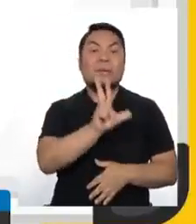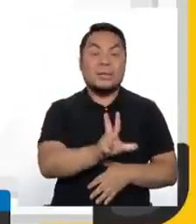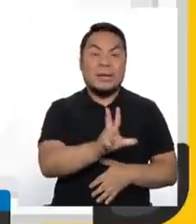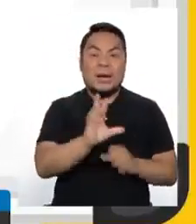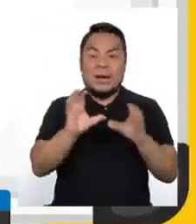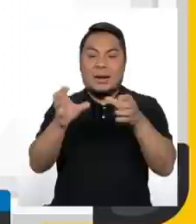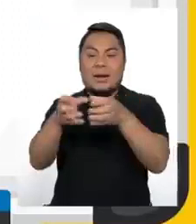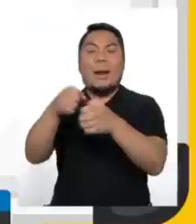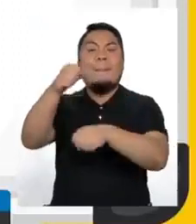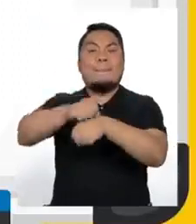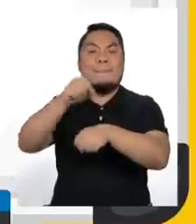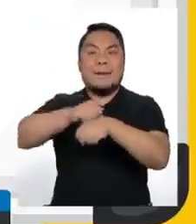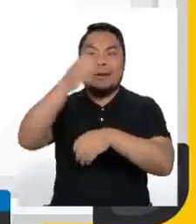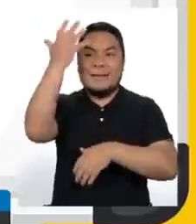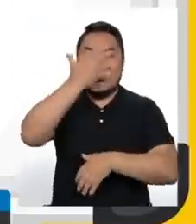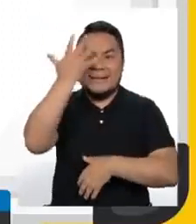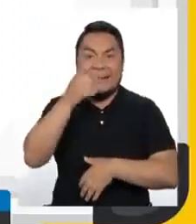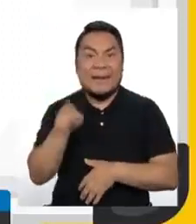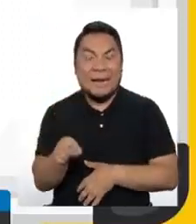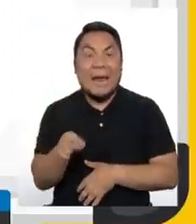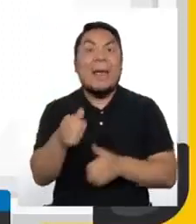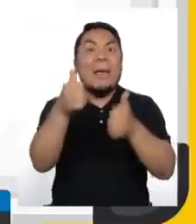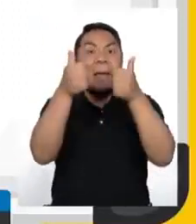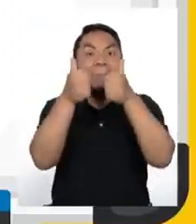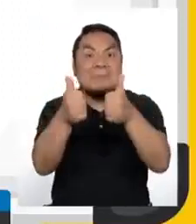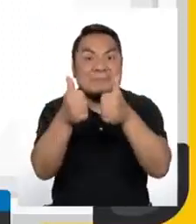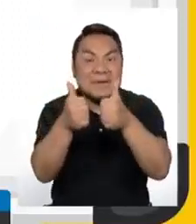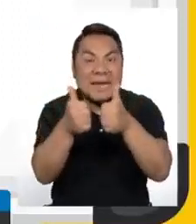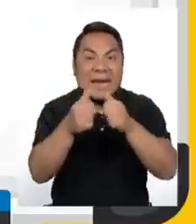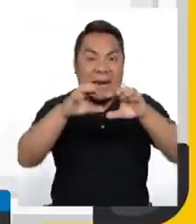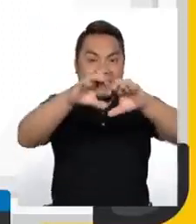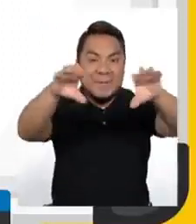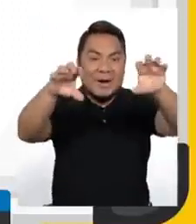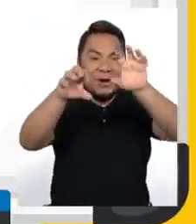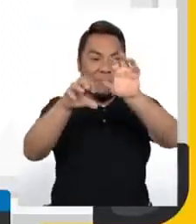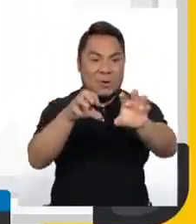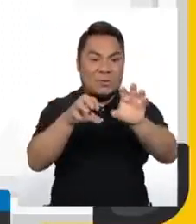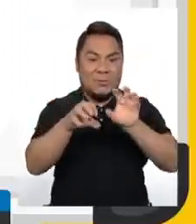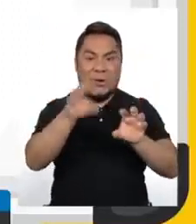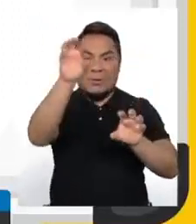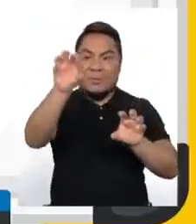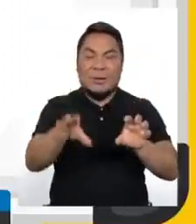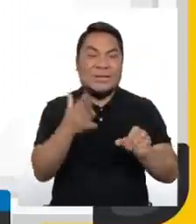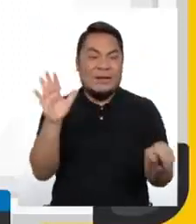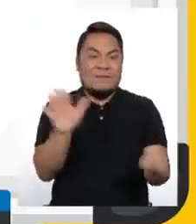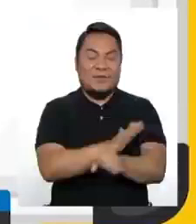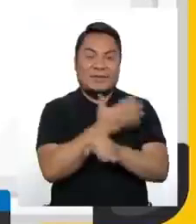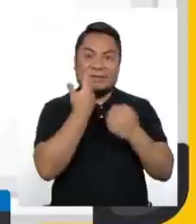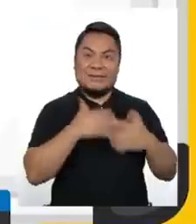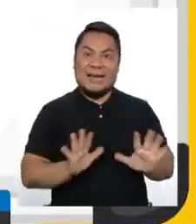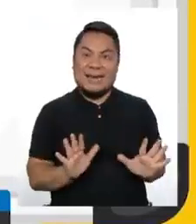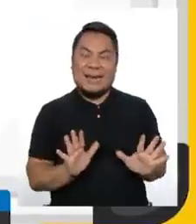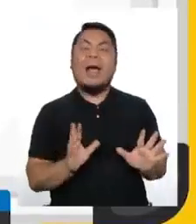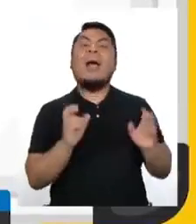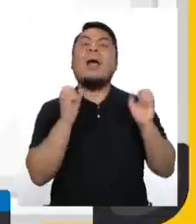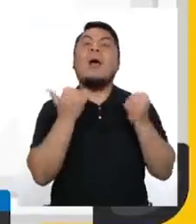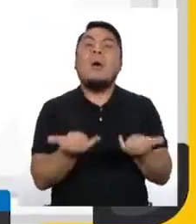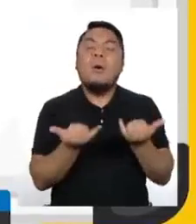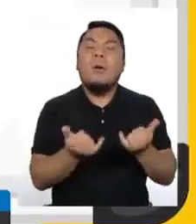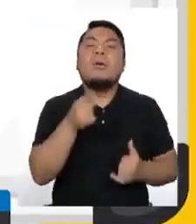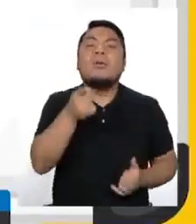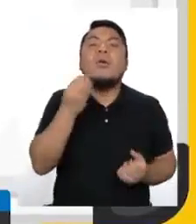3 piedras negras. Muy bien, ya no podemos formar más grupos. Ahora hagamos